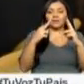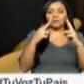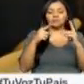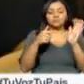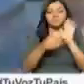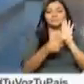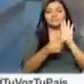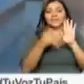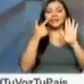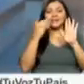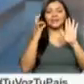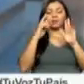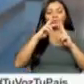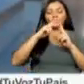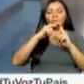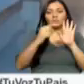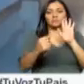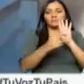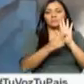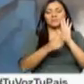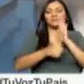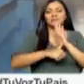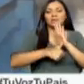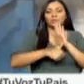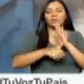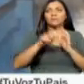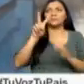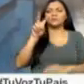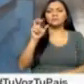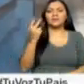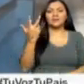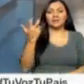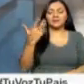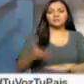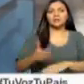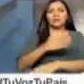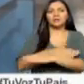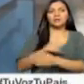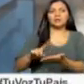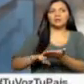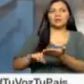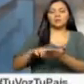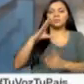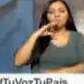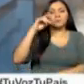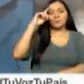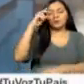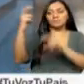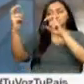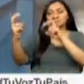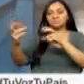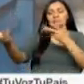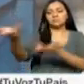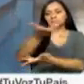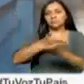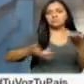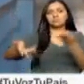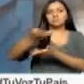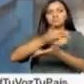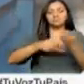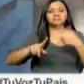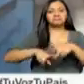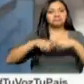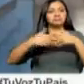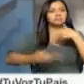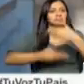de identidad. Desde el 2013 empezamos a reunirnos con el señor presidente Rafael Correa y a partir de eso empezamos a avanzar